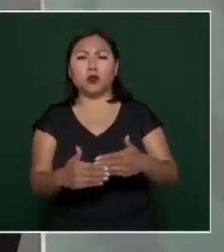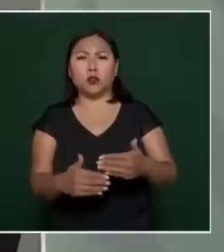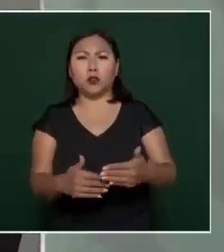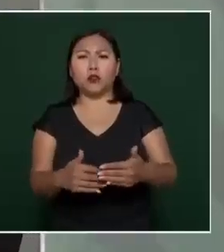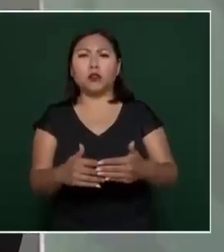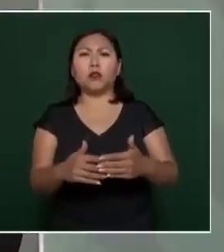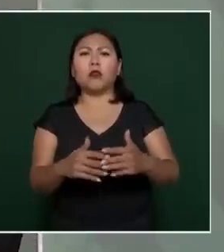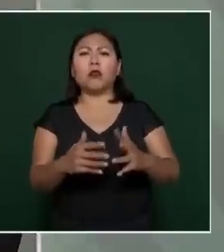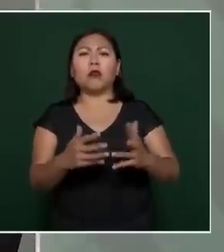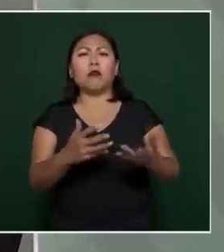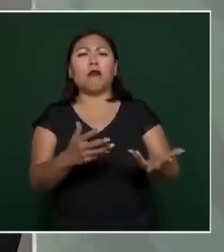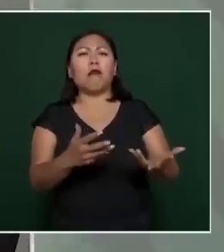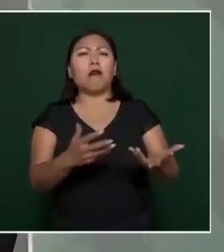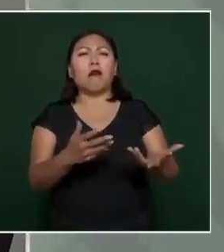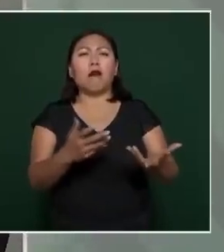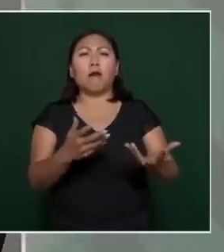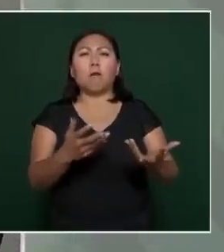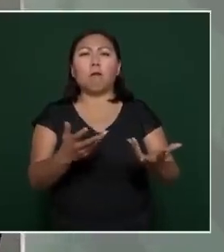la mezcla